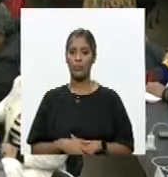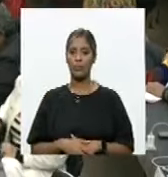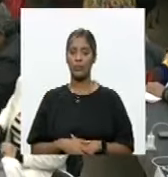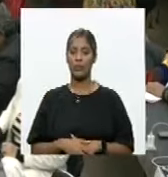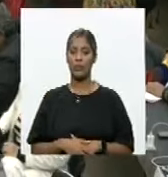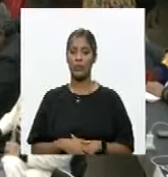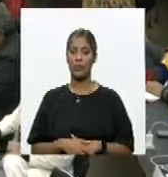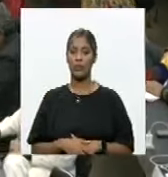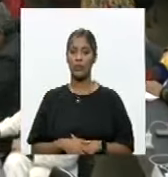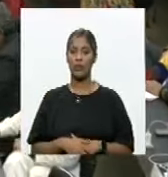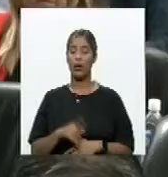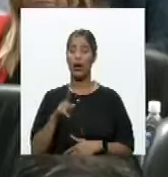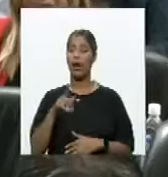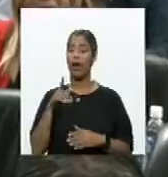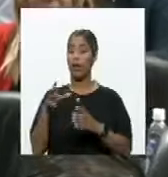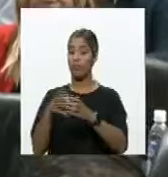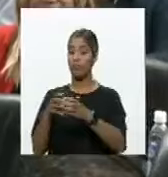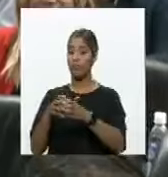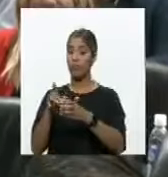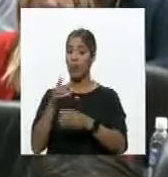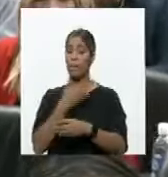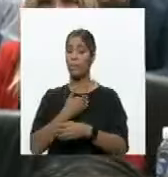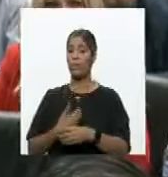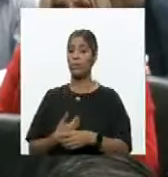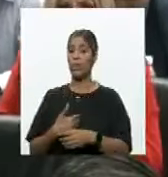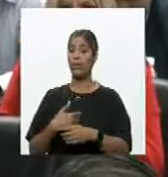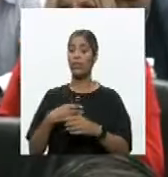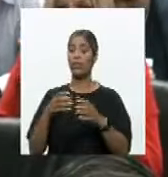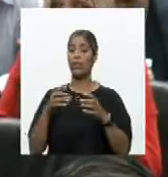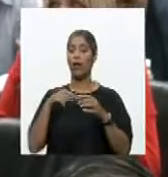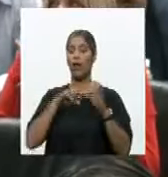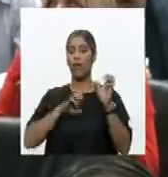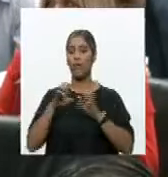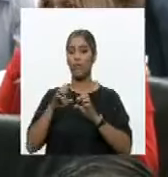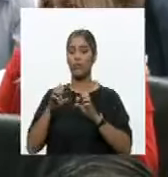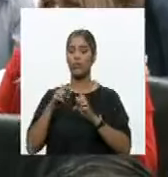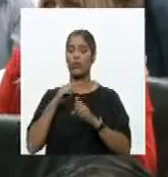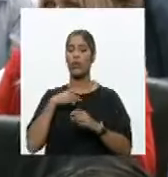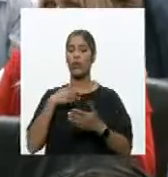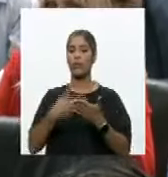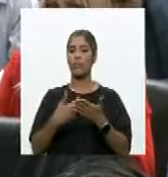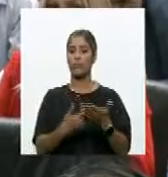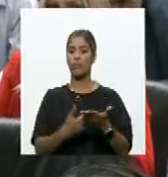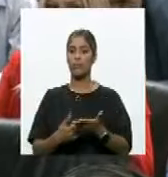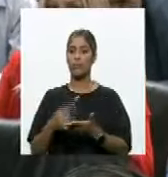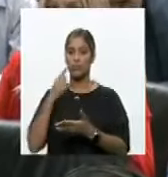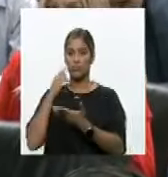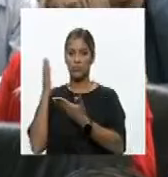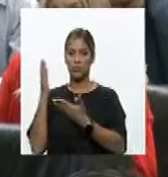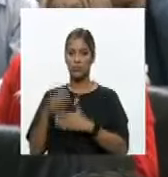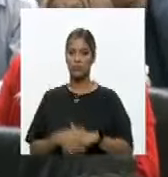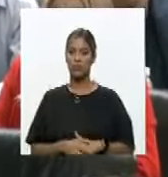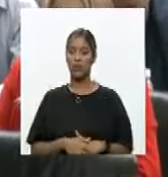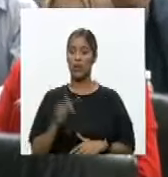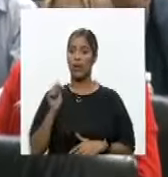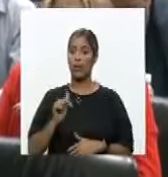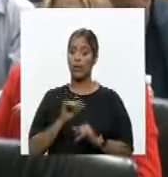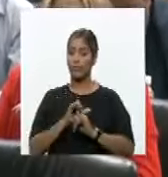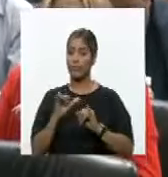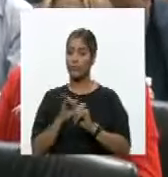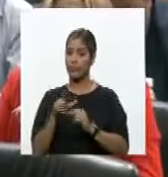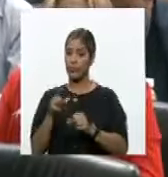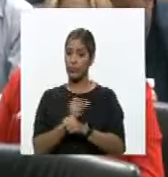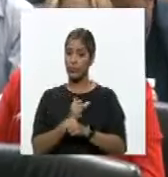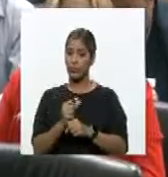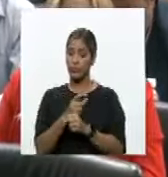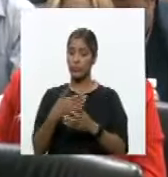el día de hoy como presidente del Comité de Evaluaciones de Postulaciones del Poder Ciudadano, que hoy cesa en sus funciones